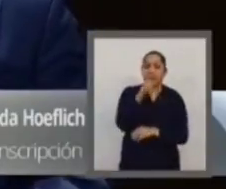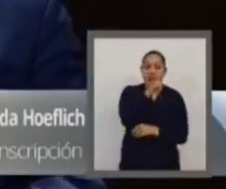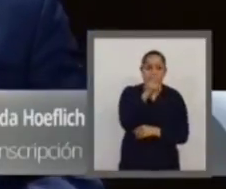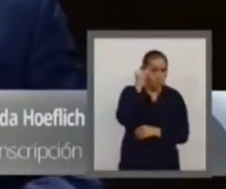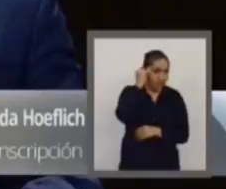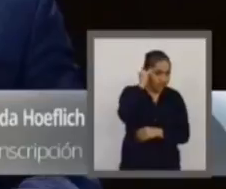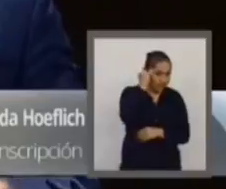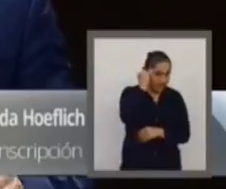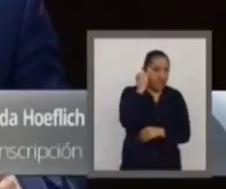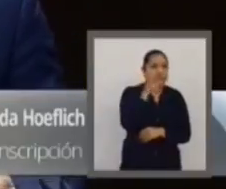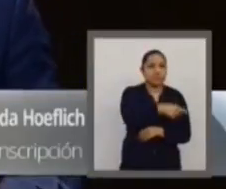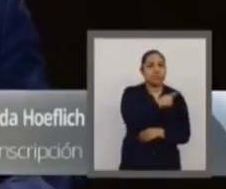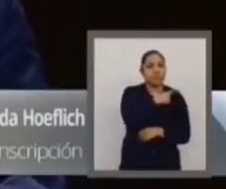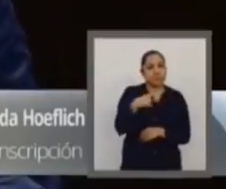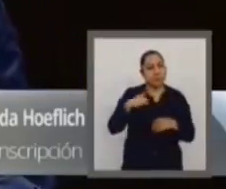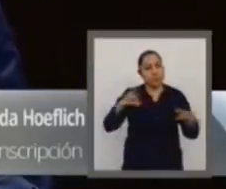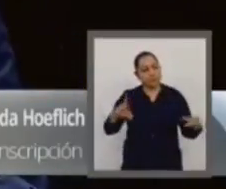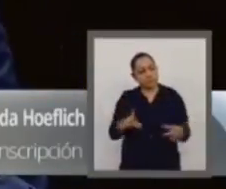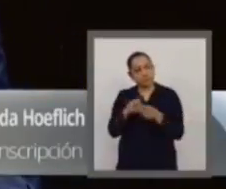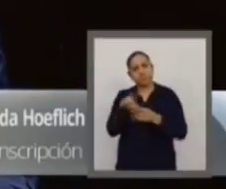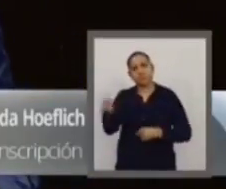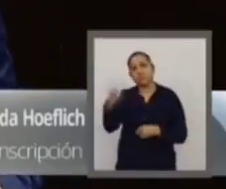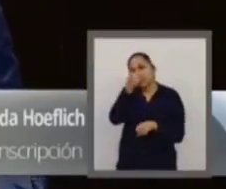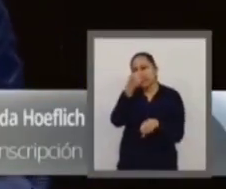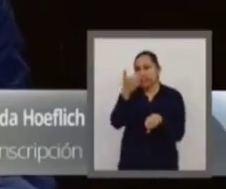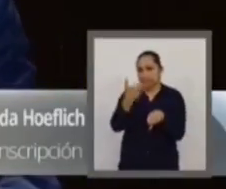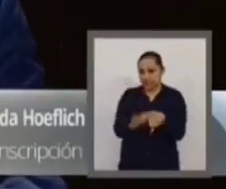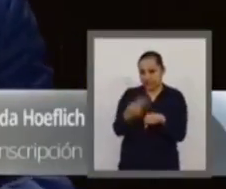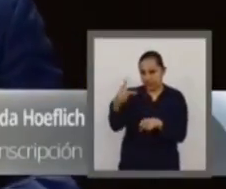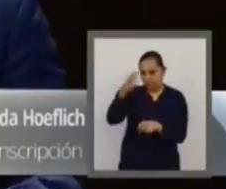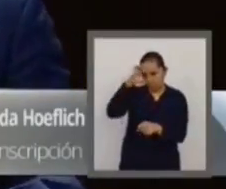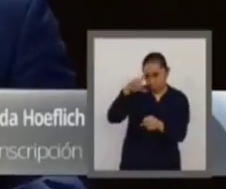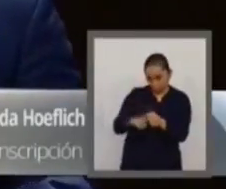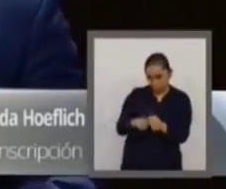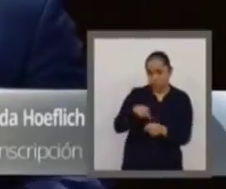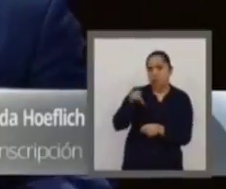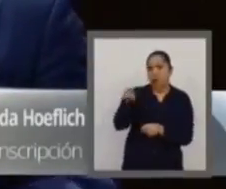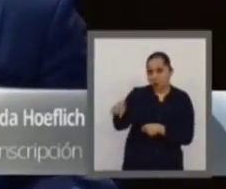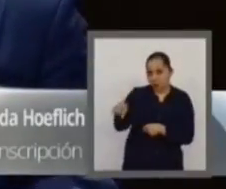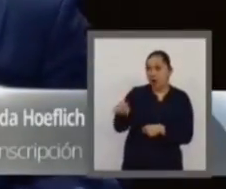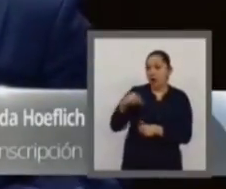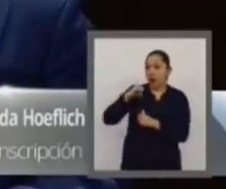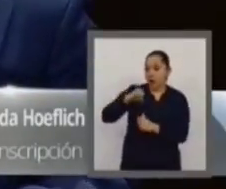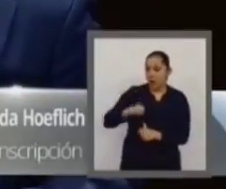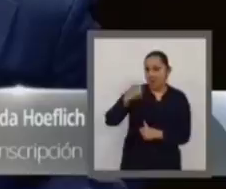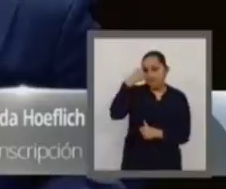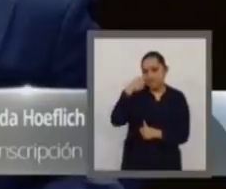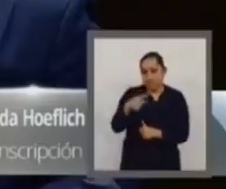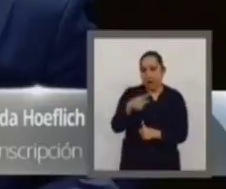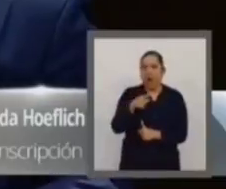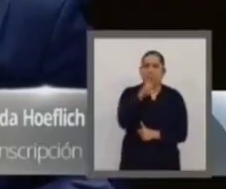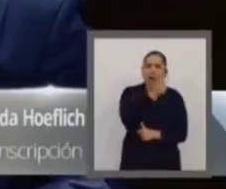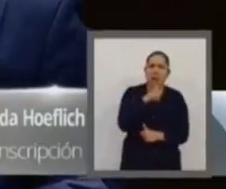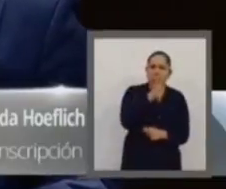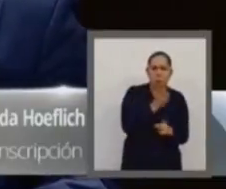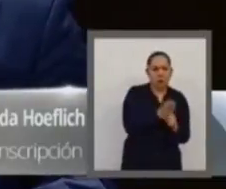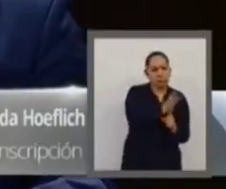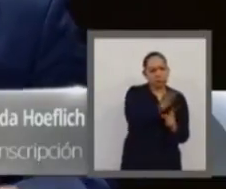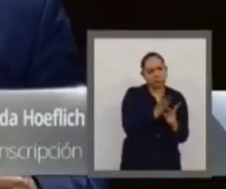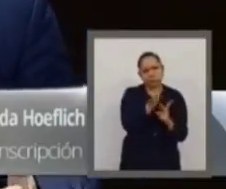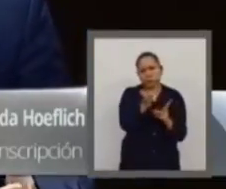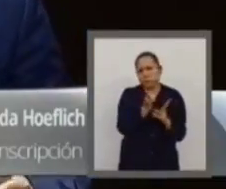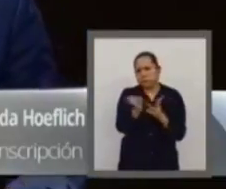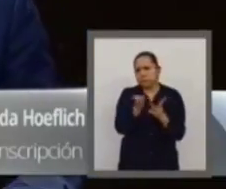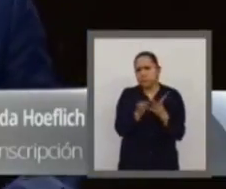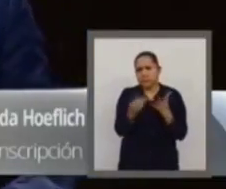de Cultura, en igualdad de condiciones que el español, con lo que estaremos, sin duda alguna, contribuyendo